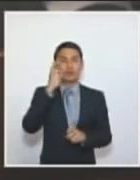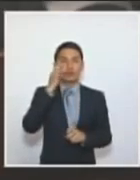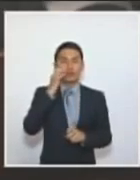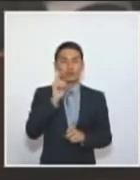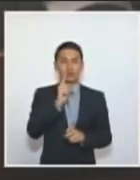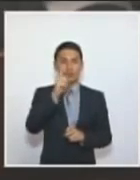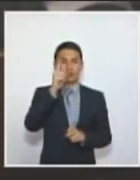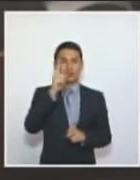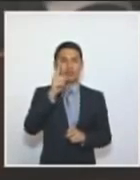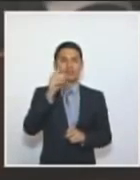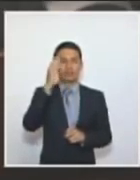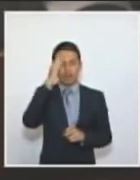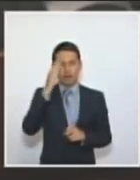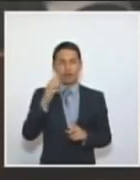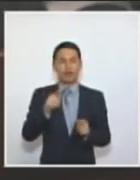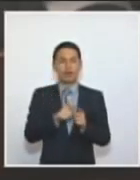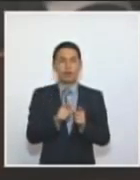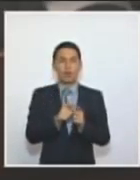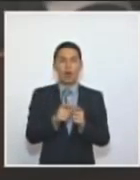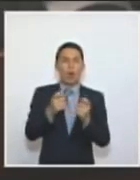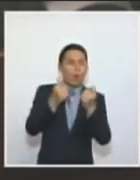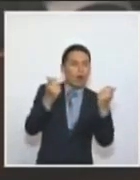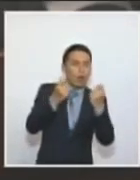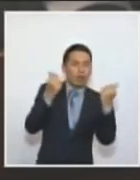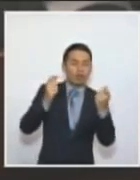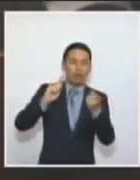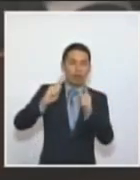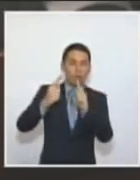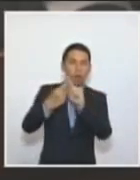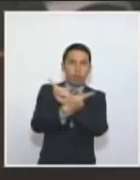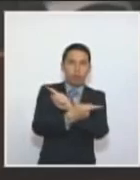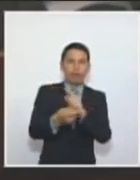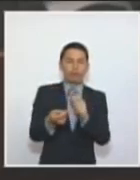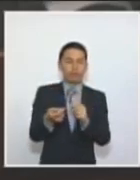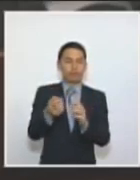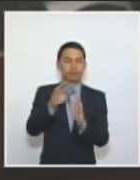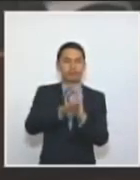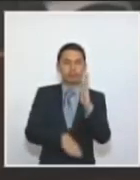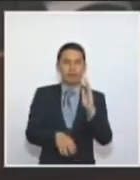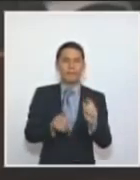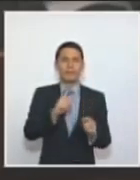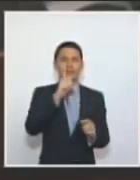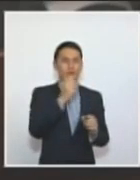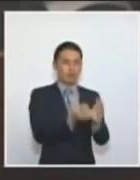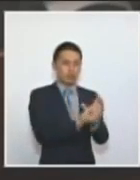revaluación y causada básicamente por la baja productividad que estamos teniendo por